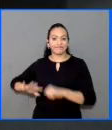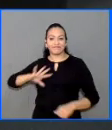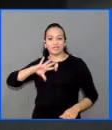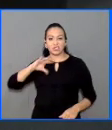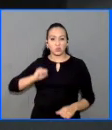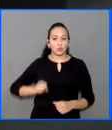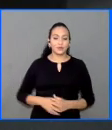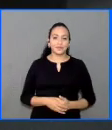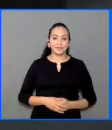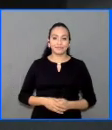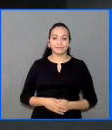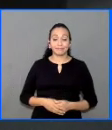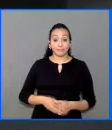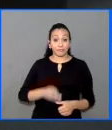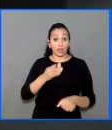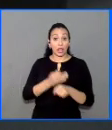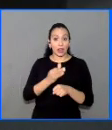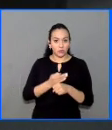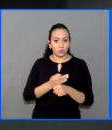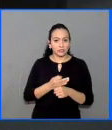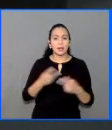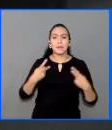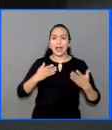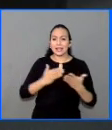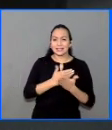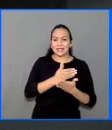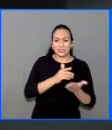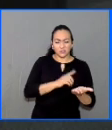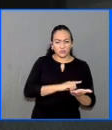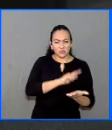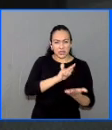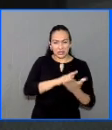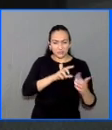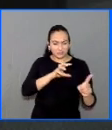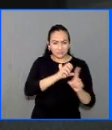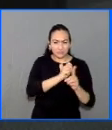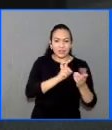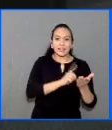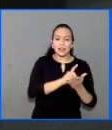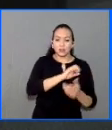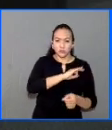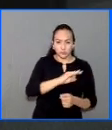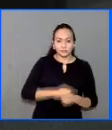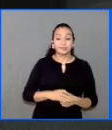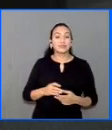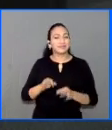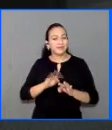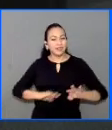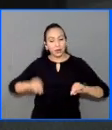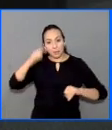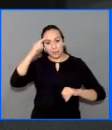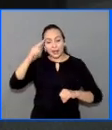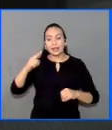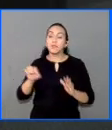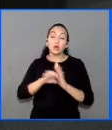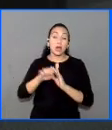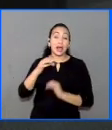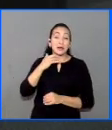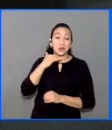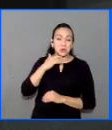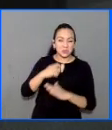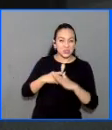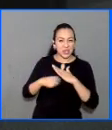El Estado de Derecho es fundamental para reducir la corrupción, garantizar los derechos y fortalecer la democracia,